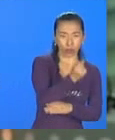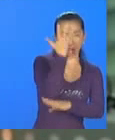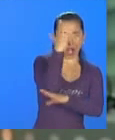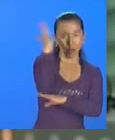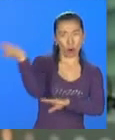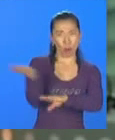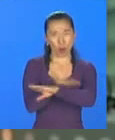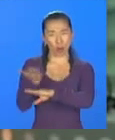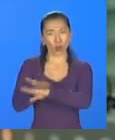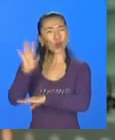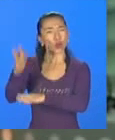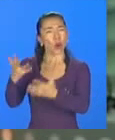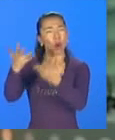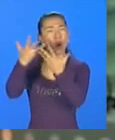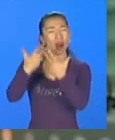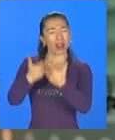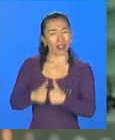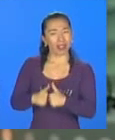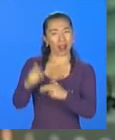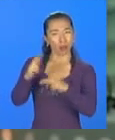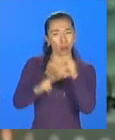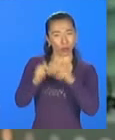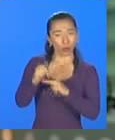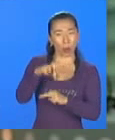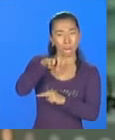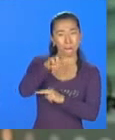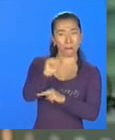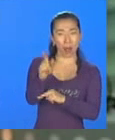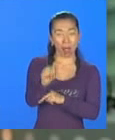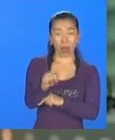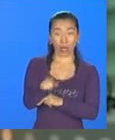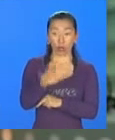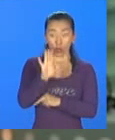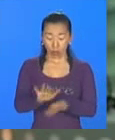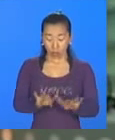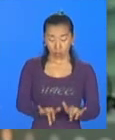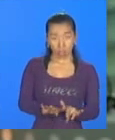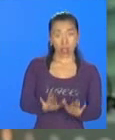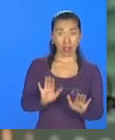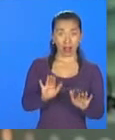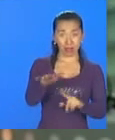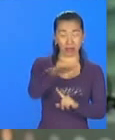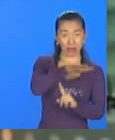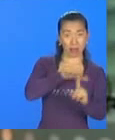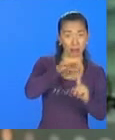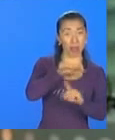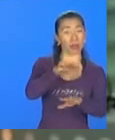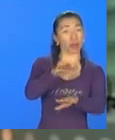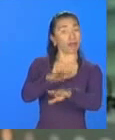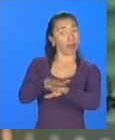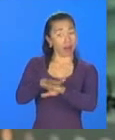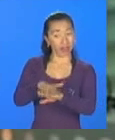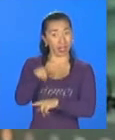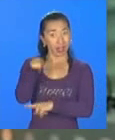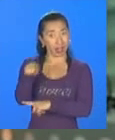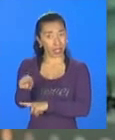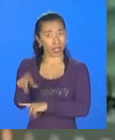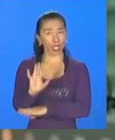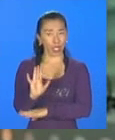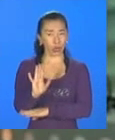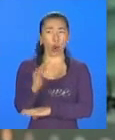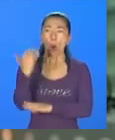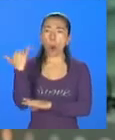constructora Praga en el proyecto Reserva Fontanar. La Secretaría de Ambiente se pronunció asegurando que estos están dentro de